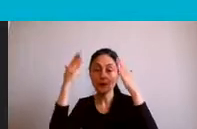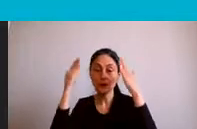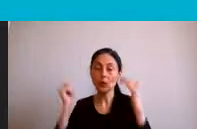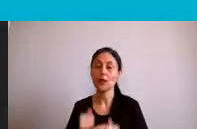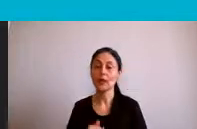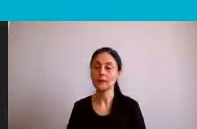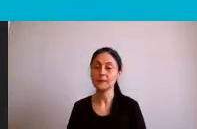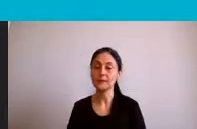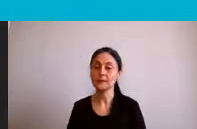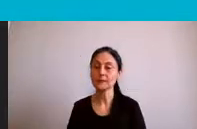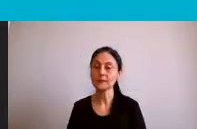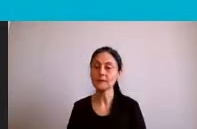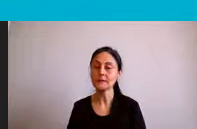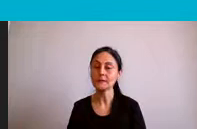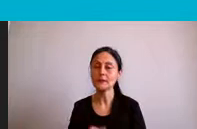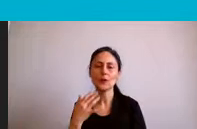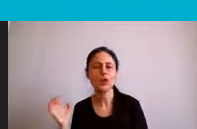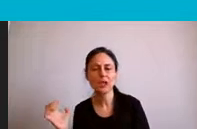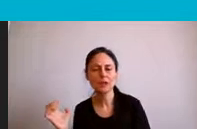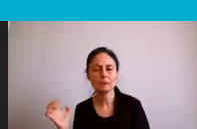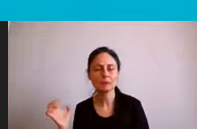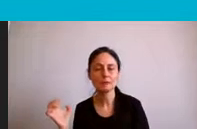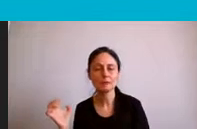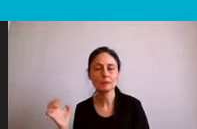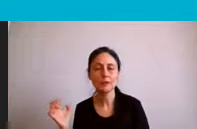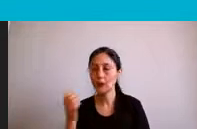Porque, como vimos,